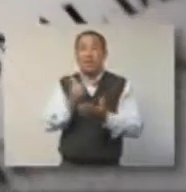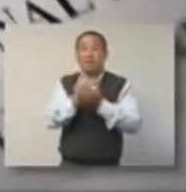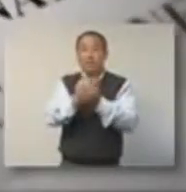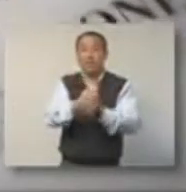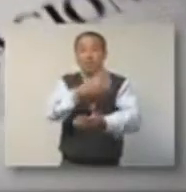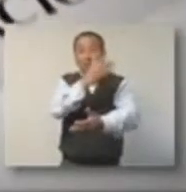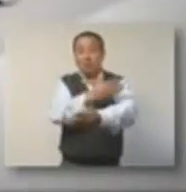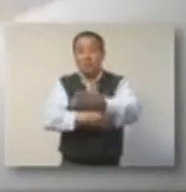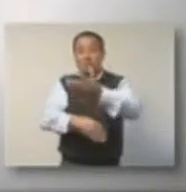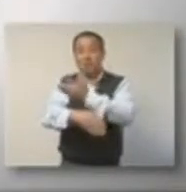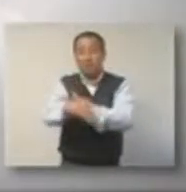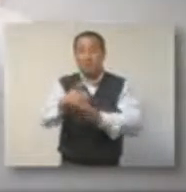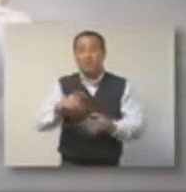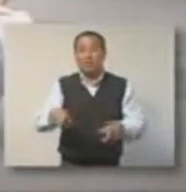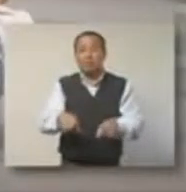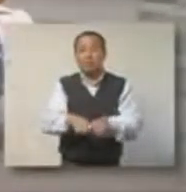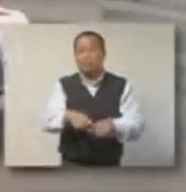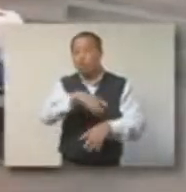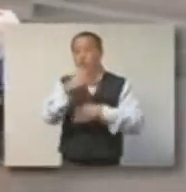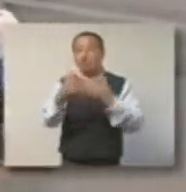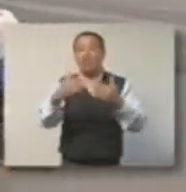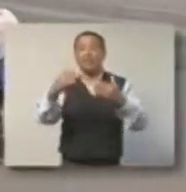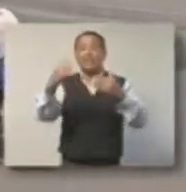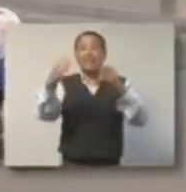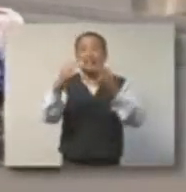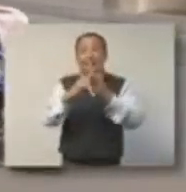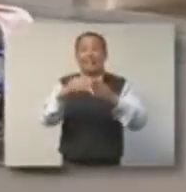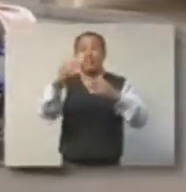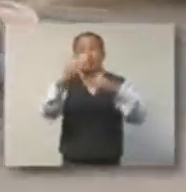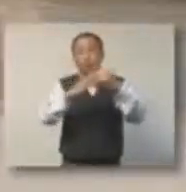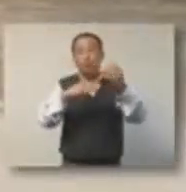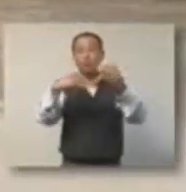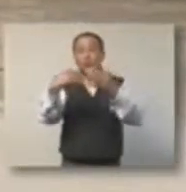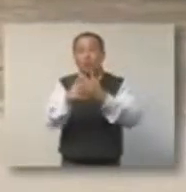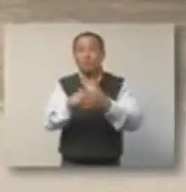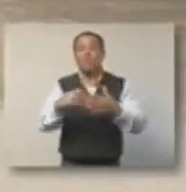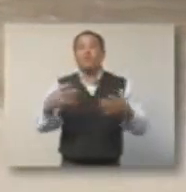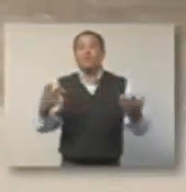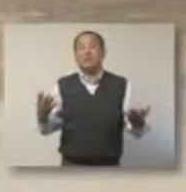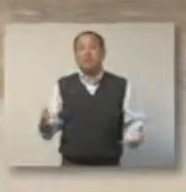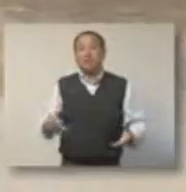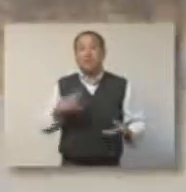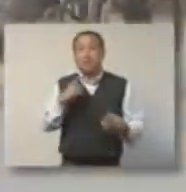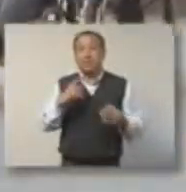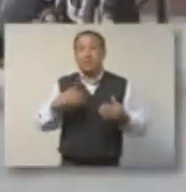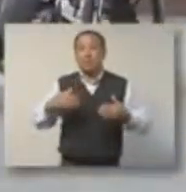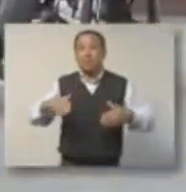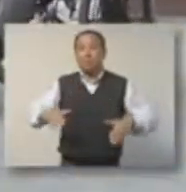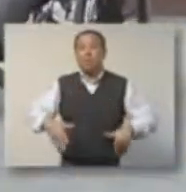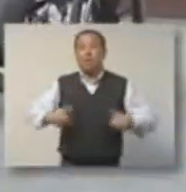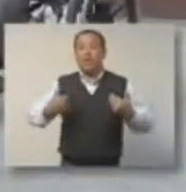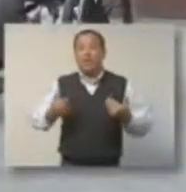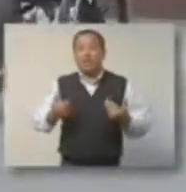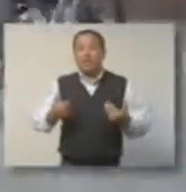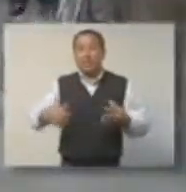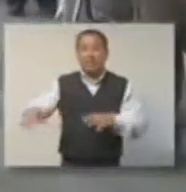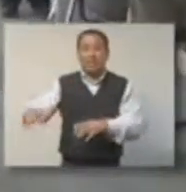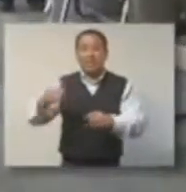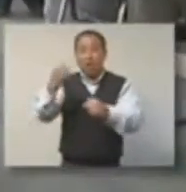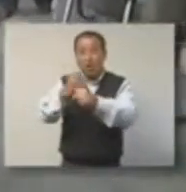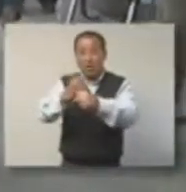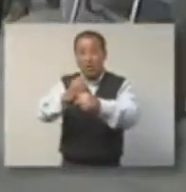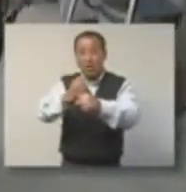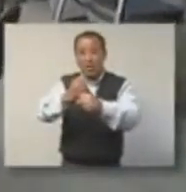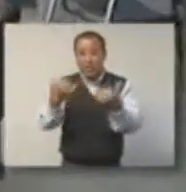Reglamento Nacional de Edificaciones omite una serie de consideraciones respecto al libre desplazamiento de personas